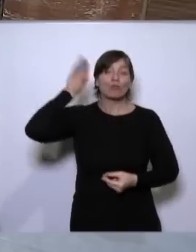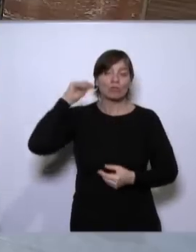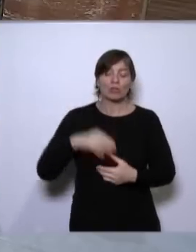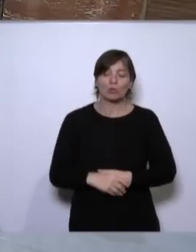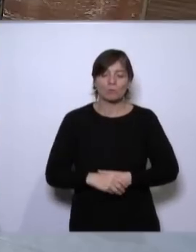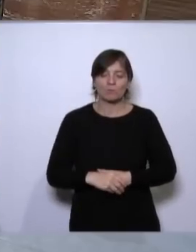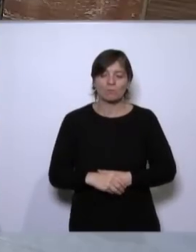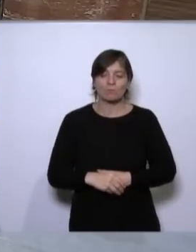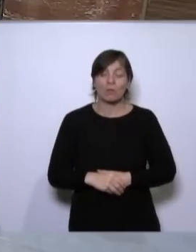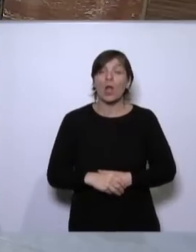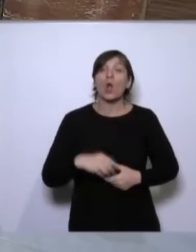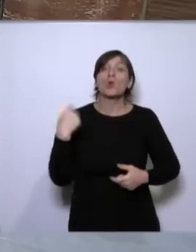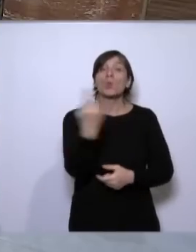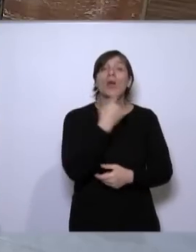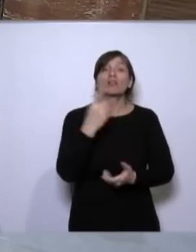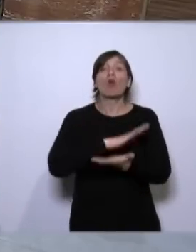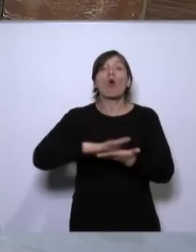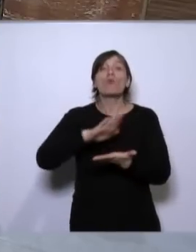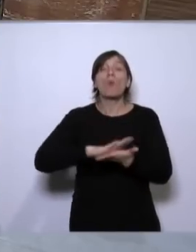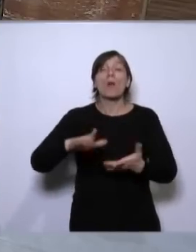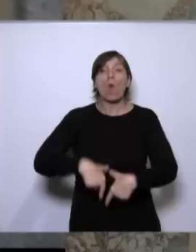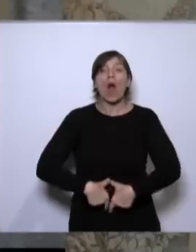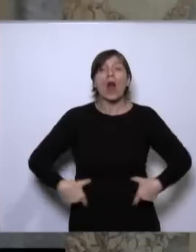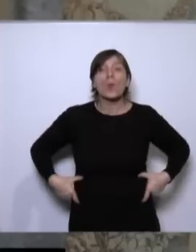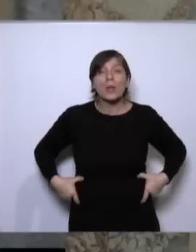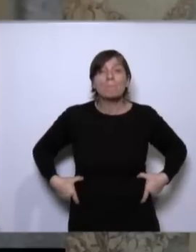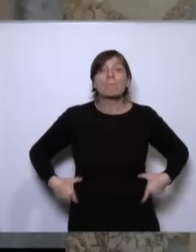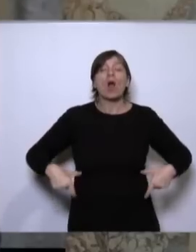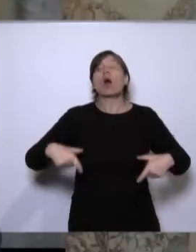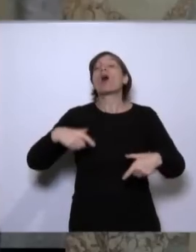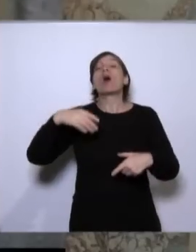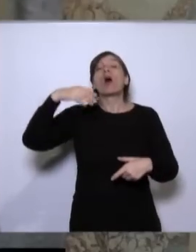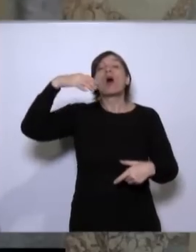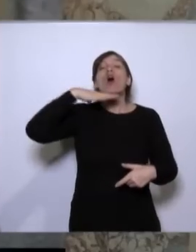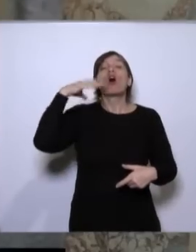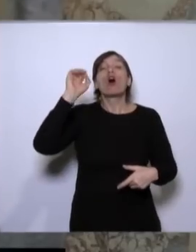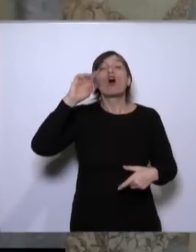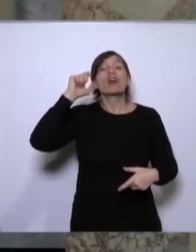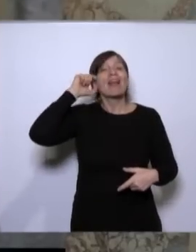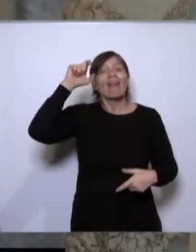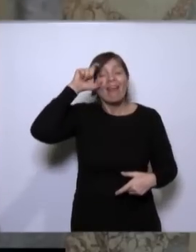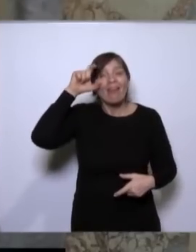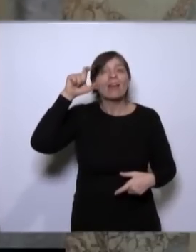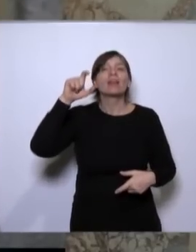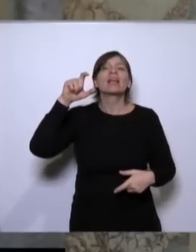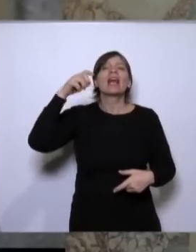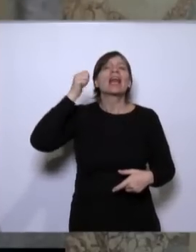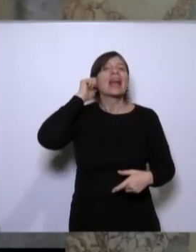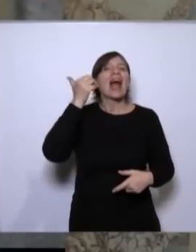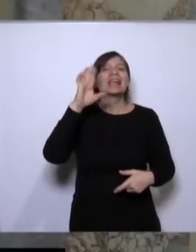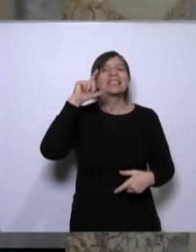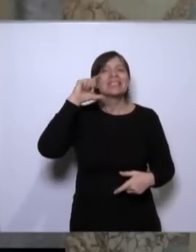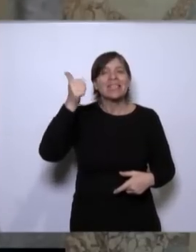escúchanos. Por nuestro nuevo arzobispo, Monseñor Jorge Ignacio